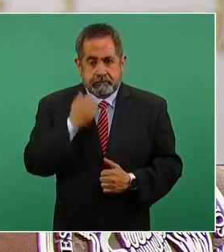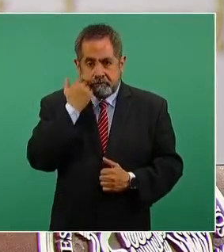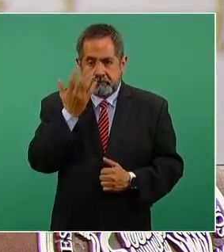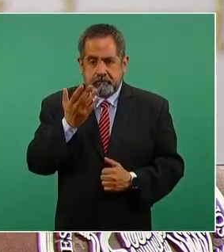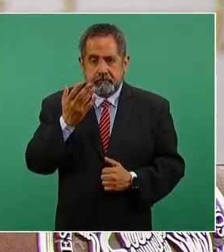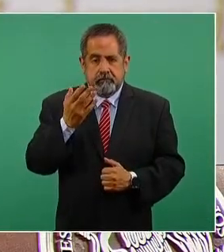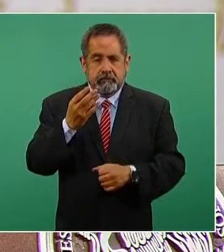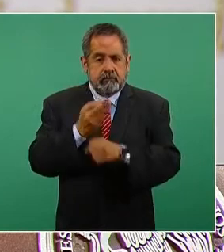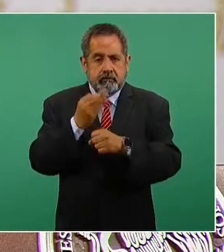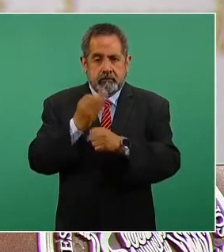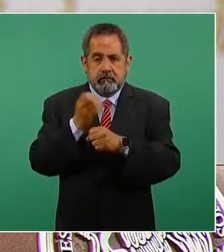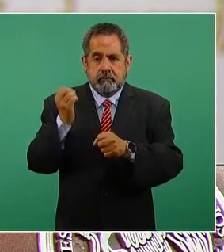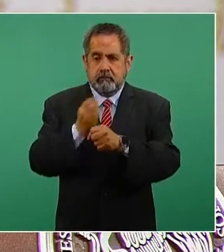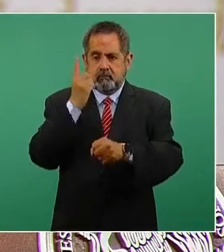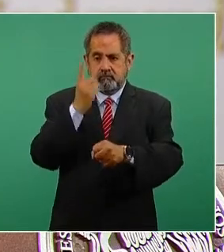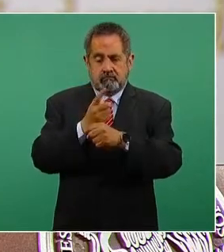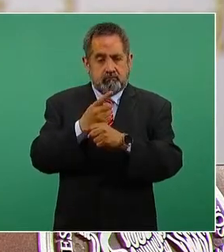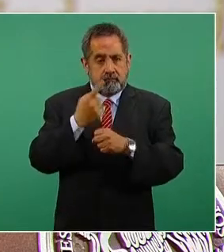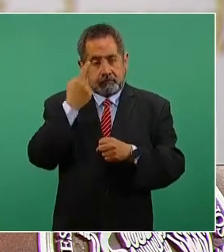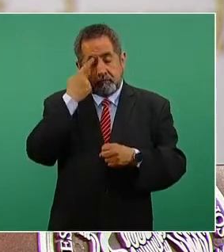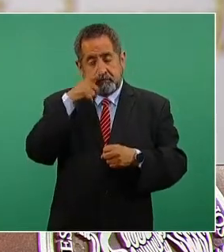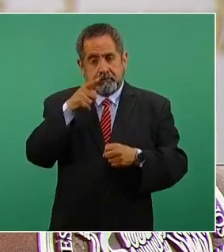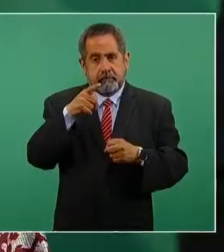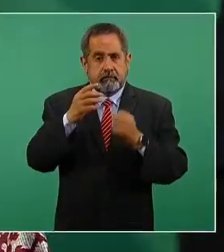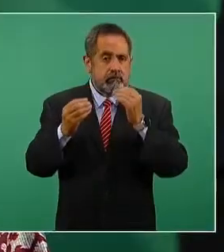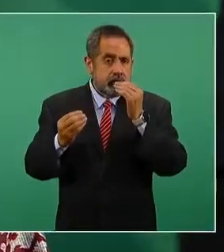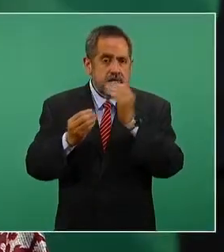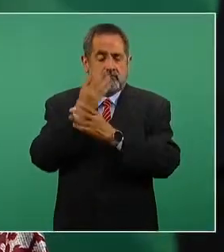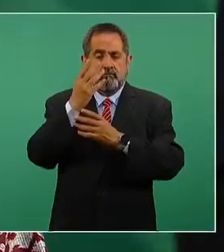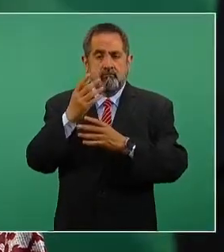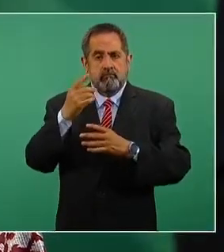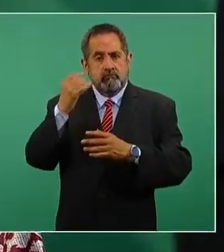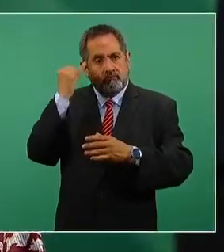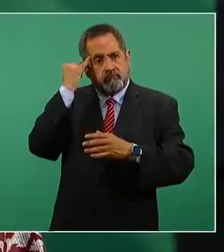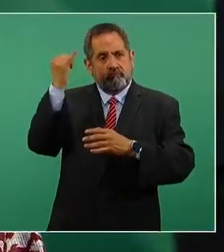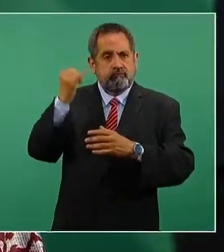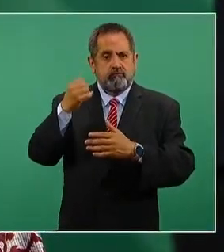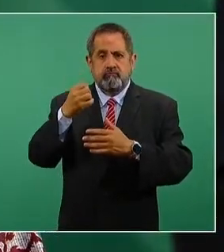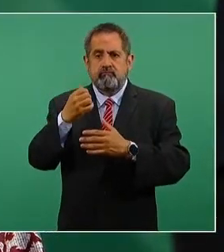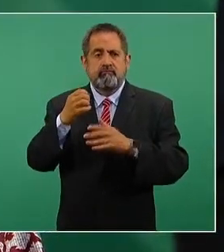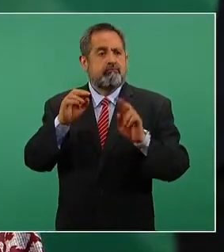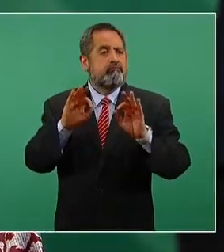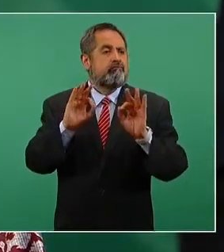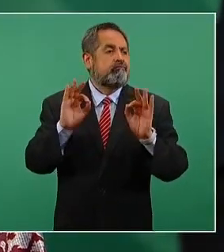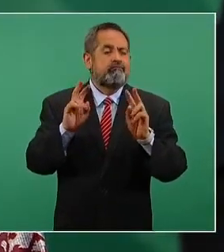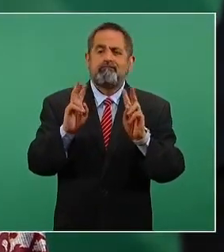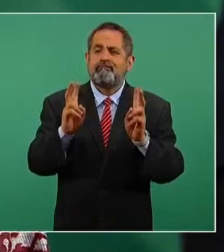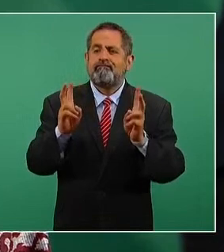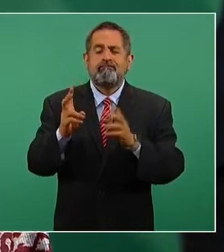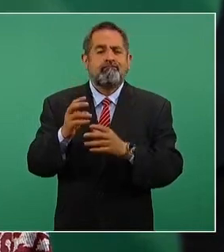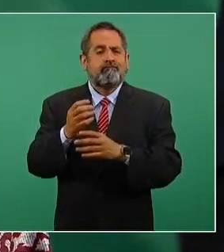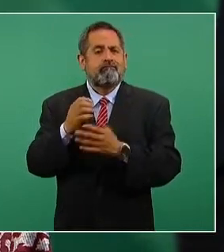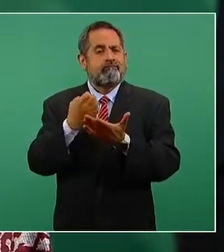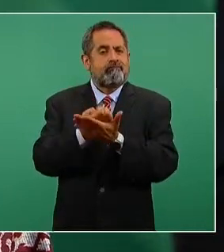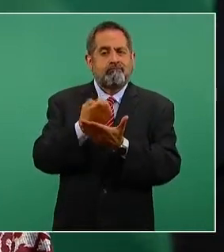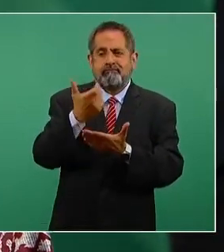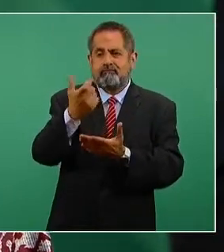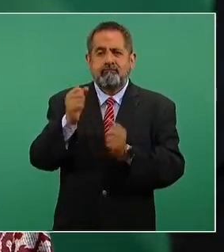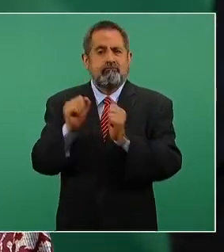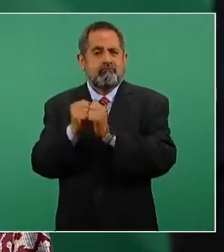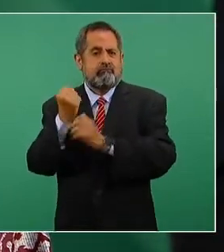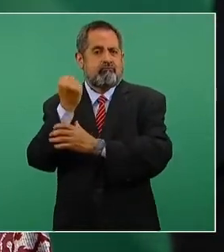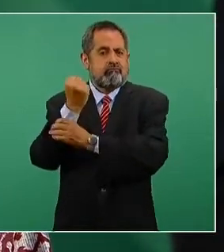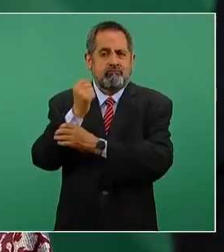queremos una oportunidad de crear un nuevo modelo económico feminista que funcione y trabaje para